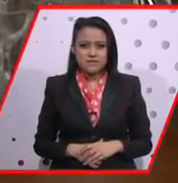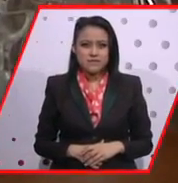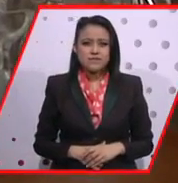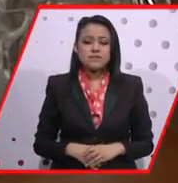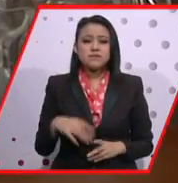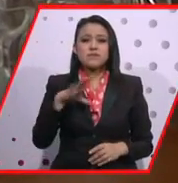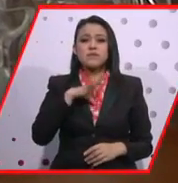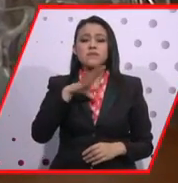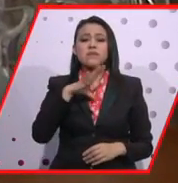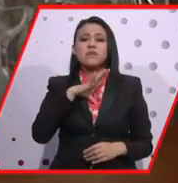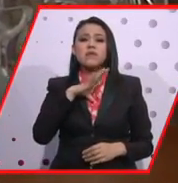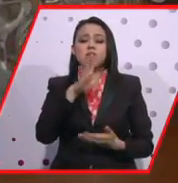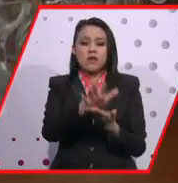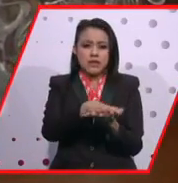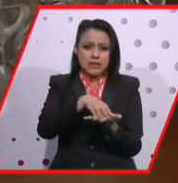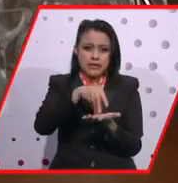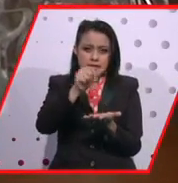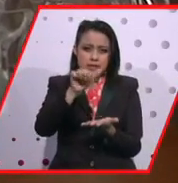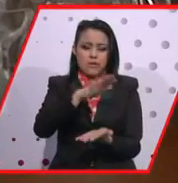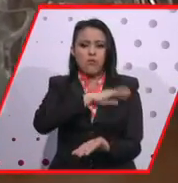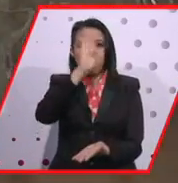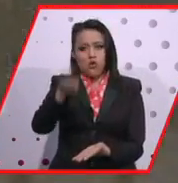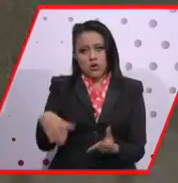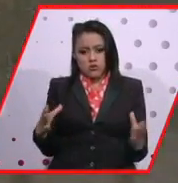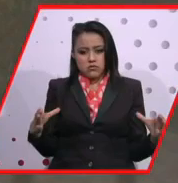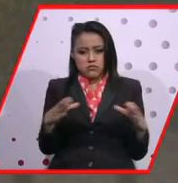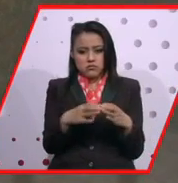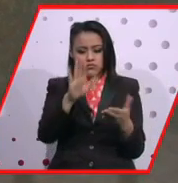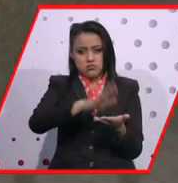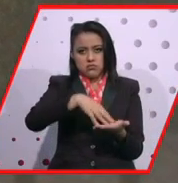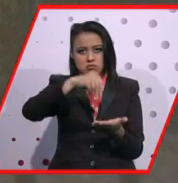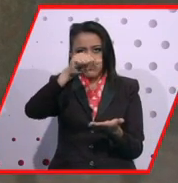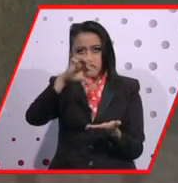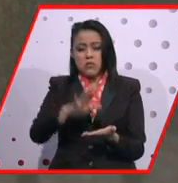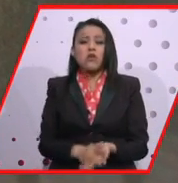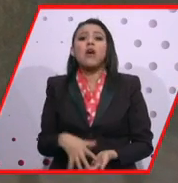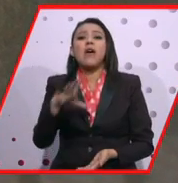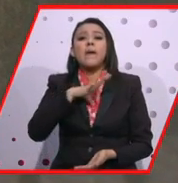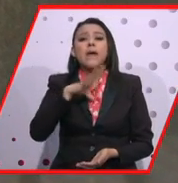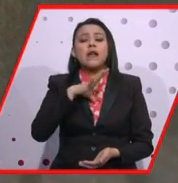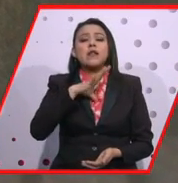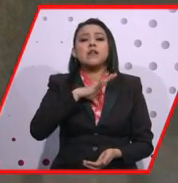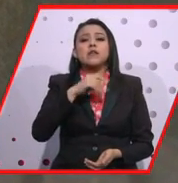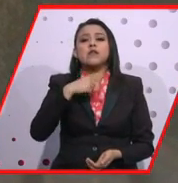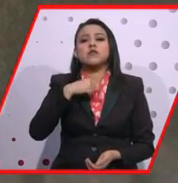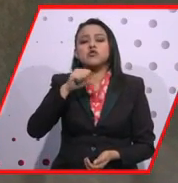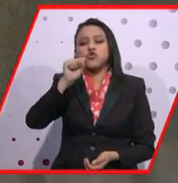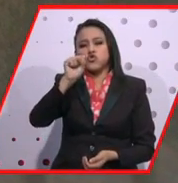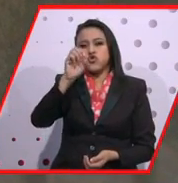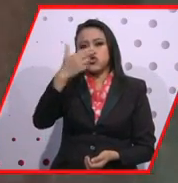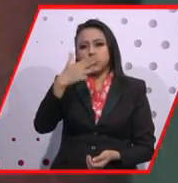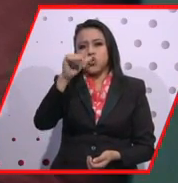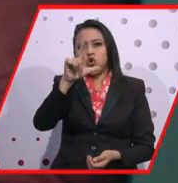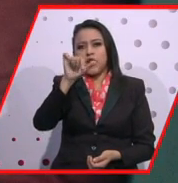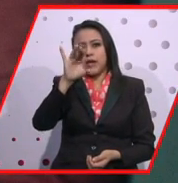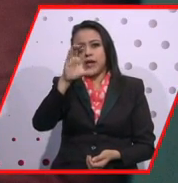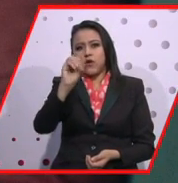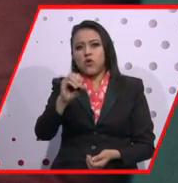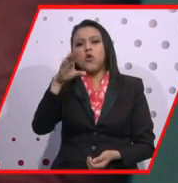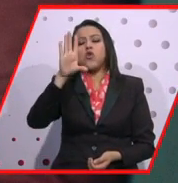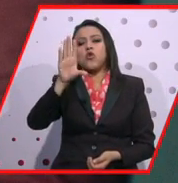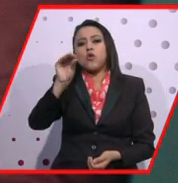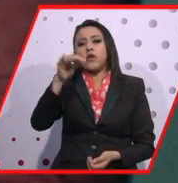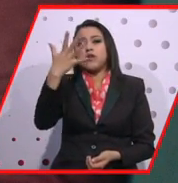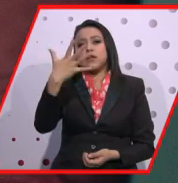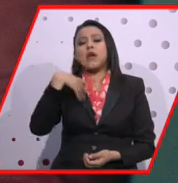Las cenizas de su hermana descansan para siempre en esta urna. Se llamaba Guadalupe Cholico Pérez y falleció a los 59 años de edad, víctima